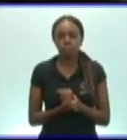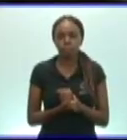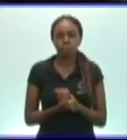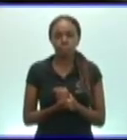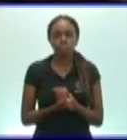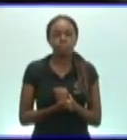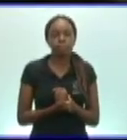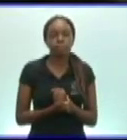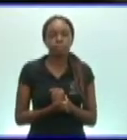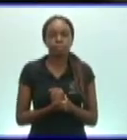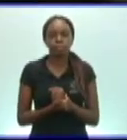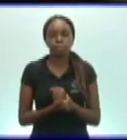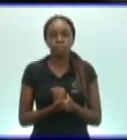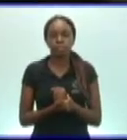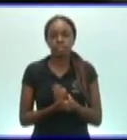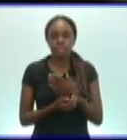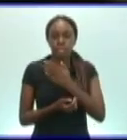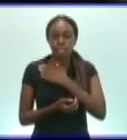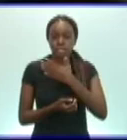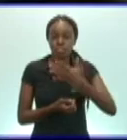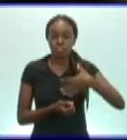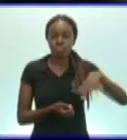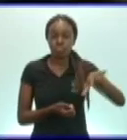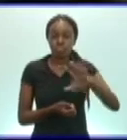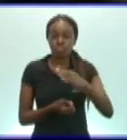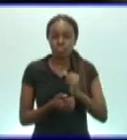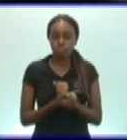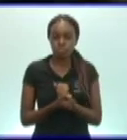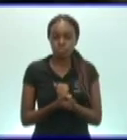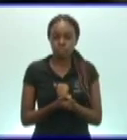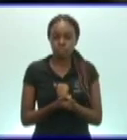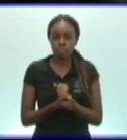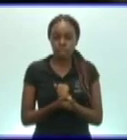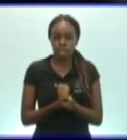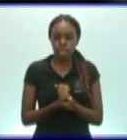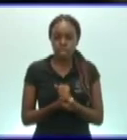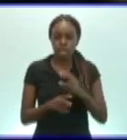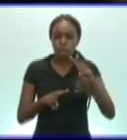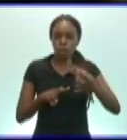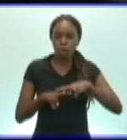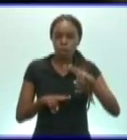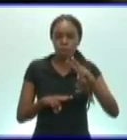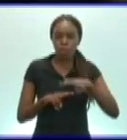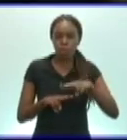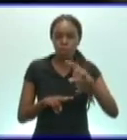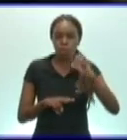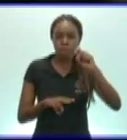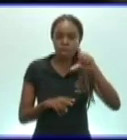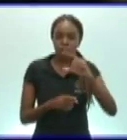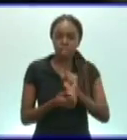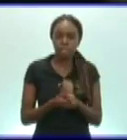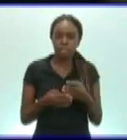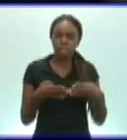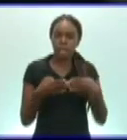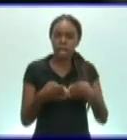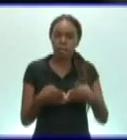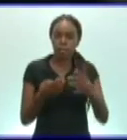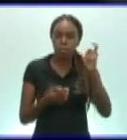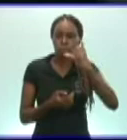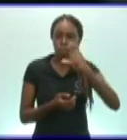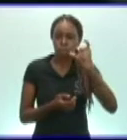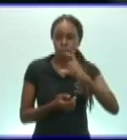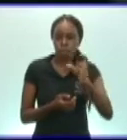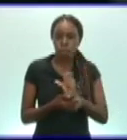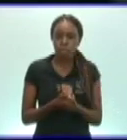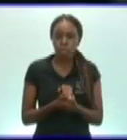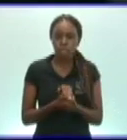Que en la zona de Bayamo Manzanillo, en la de Holguín y en la de Camagüey, desde